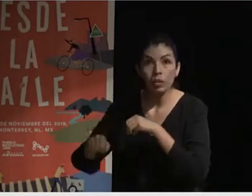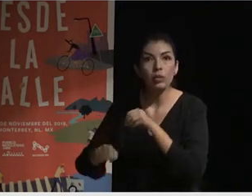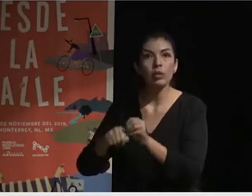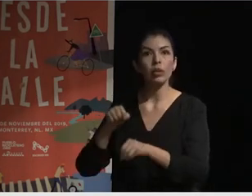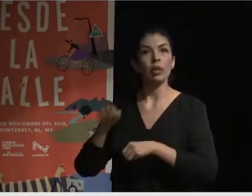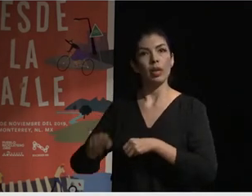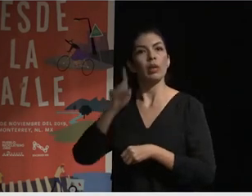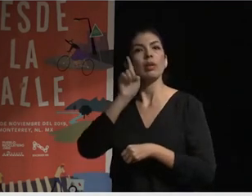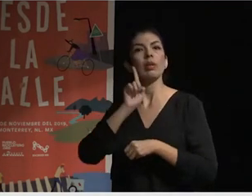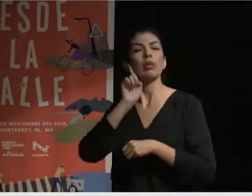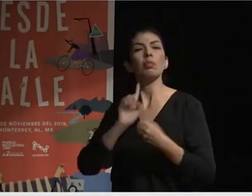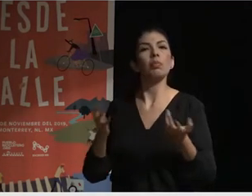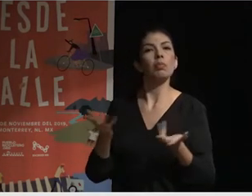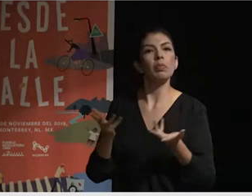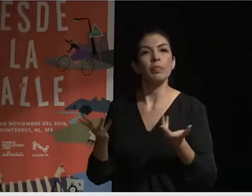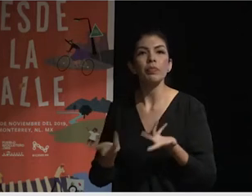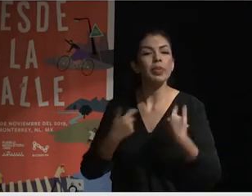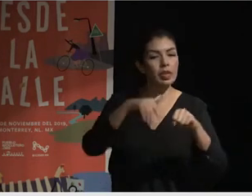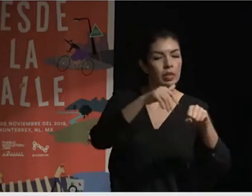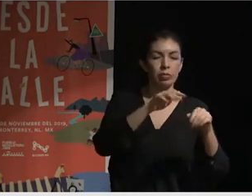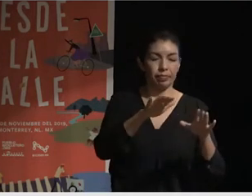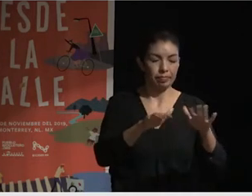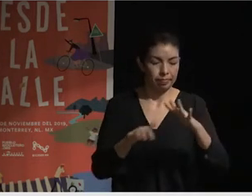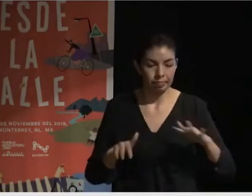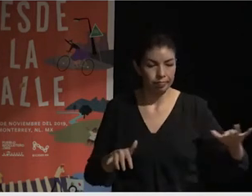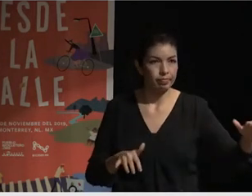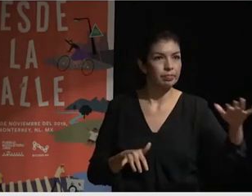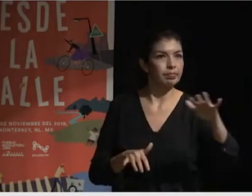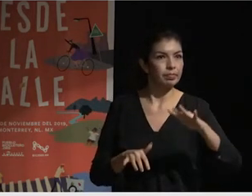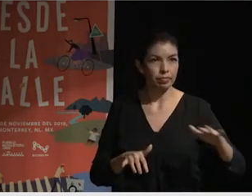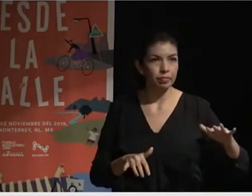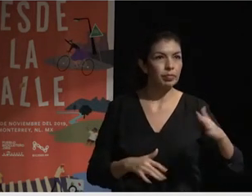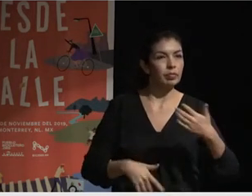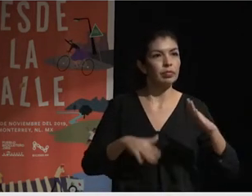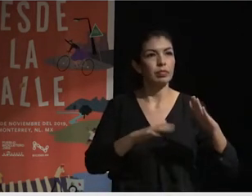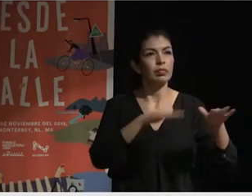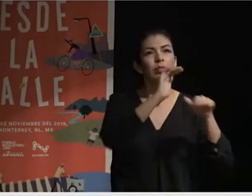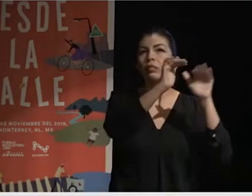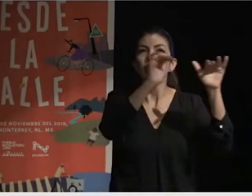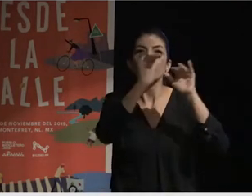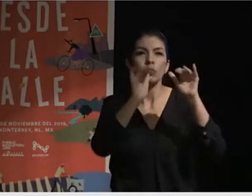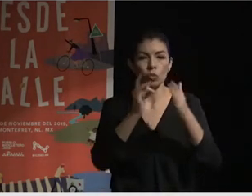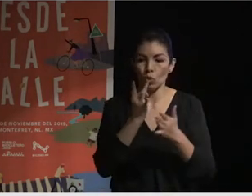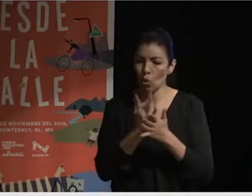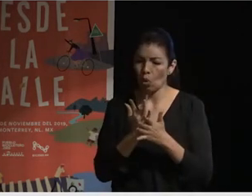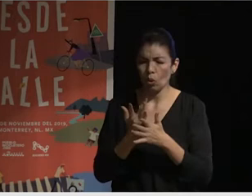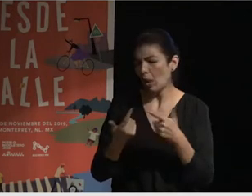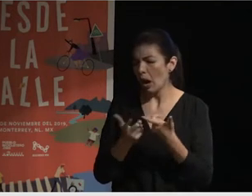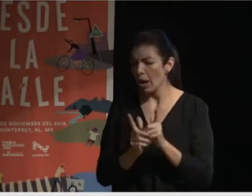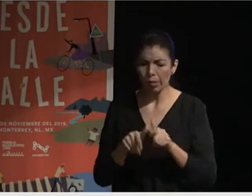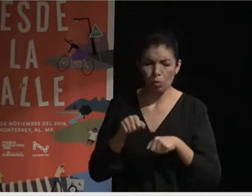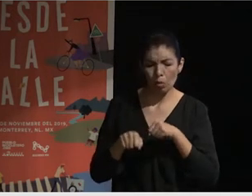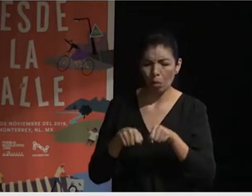muchos eventos masivos en sus barrios, diciendo: a ver, ¿qué pasa con estas cuestiones de la renta? ¿Cómo está subiendo? A ver, cuéntanos tú tu caso, ¿qué está pasando?,